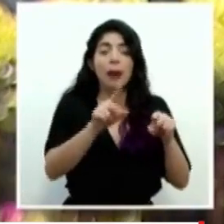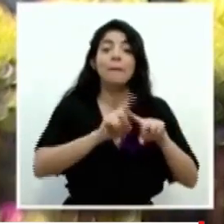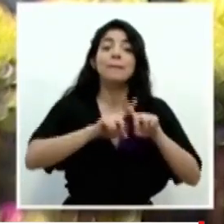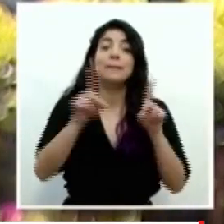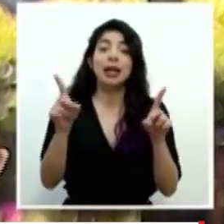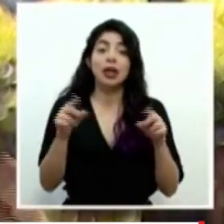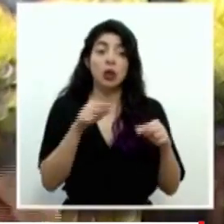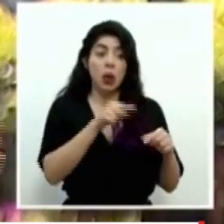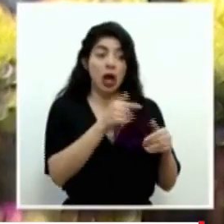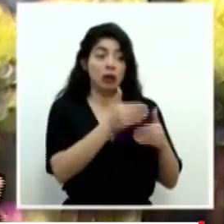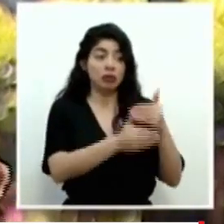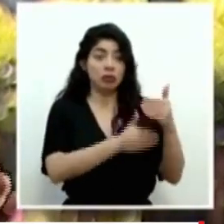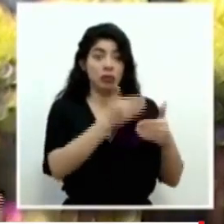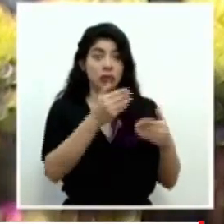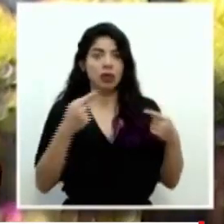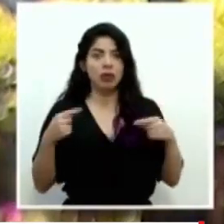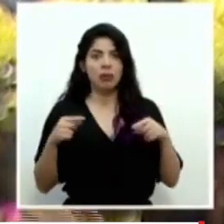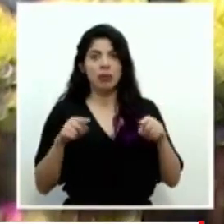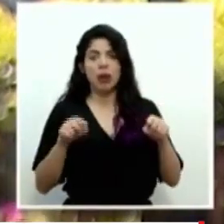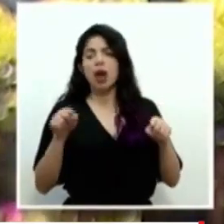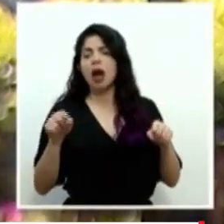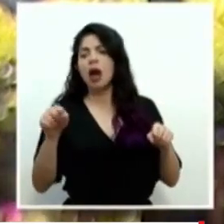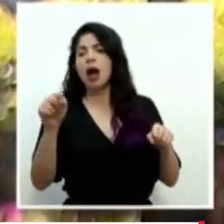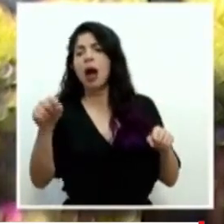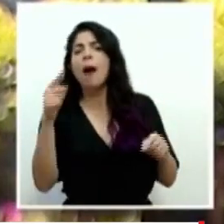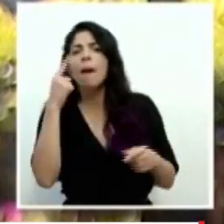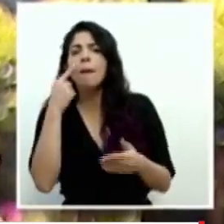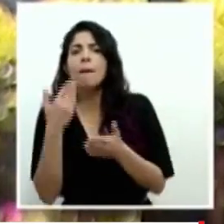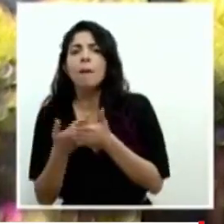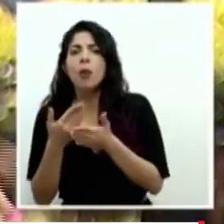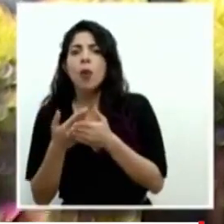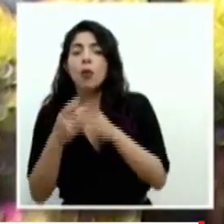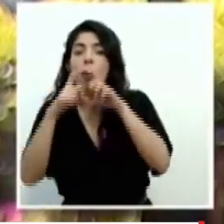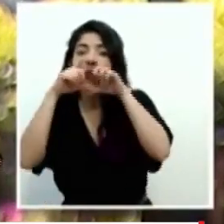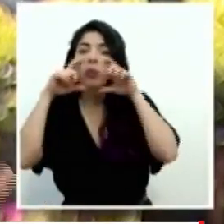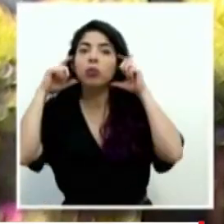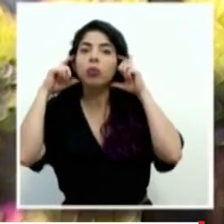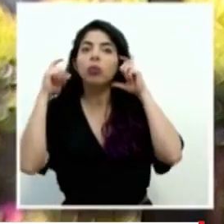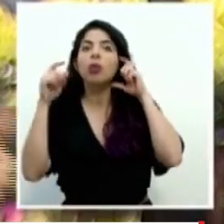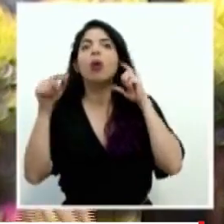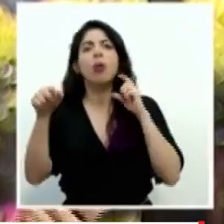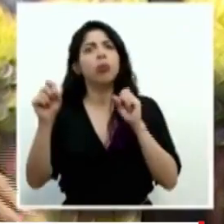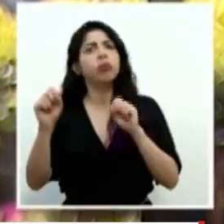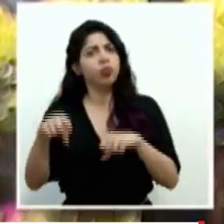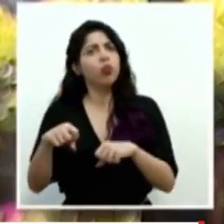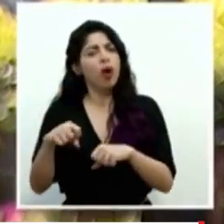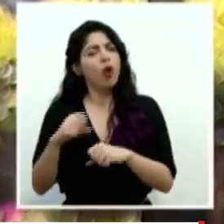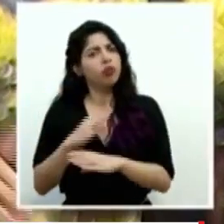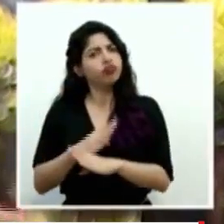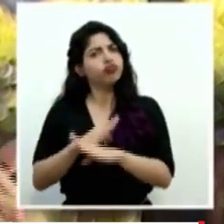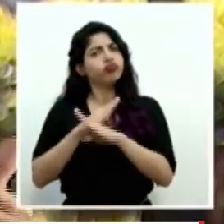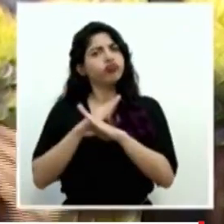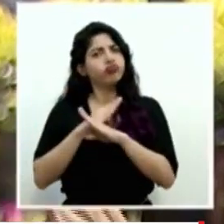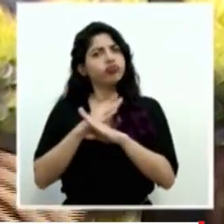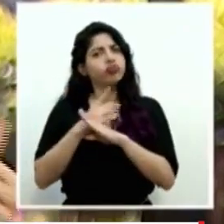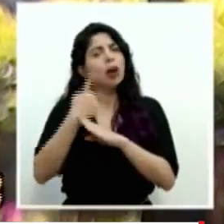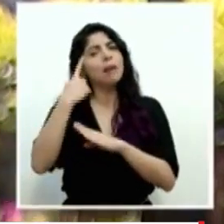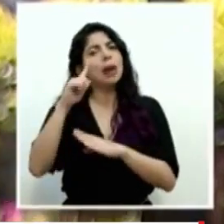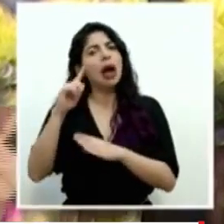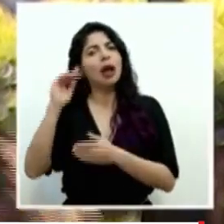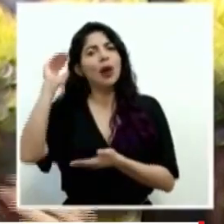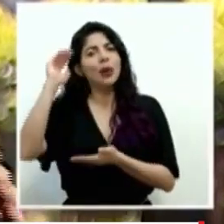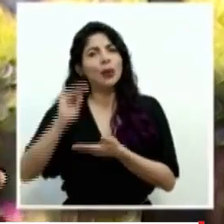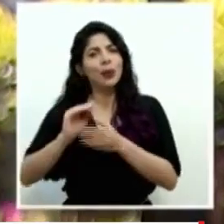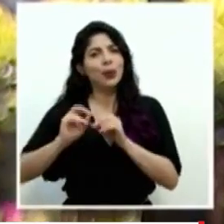pero paralelamente hay evidencia de que las mascarillas sí pueden ser una medida efectiva en la